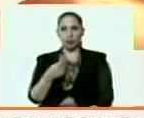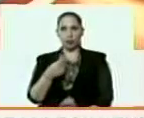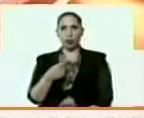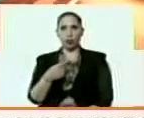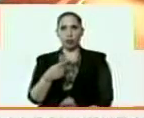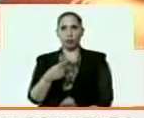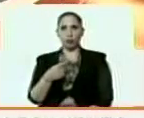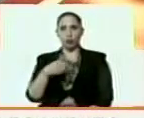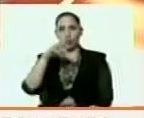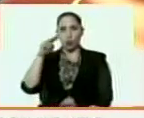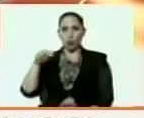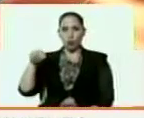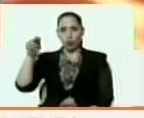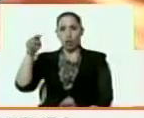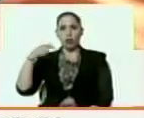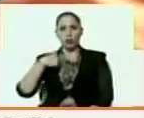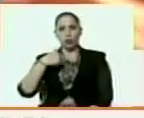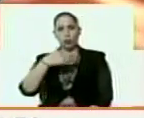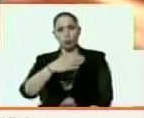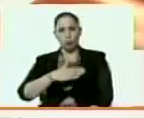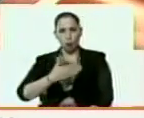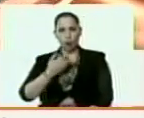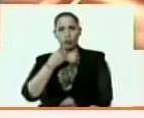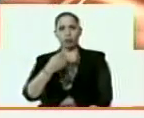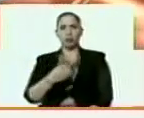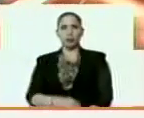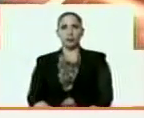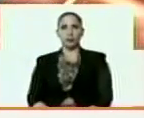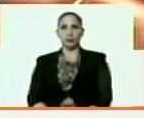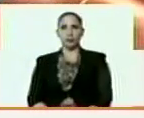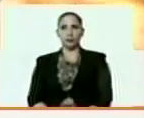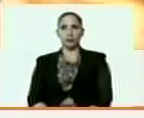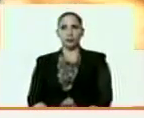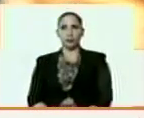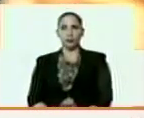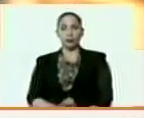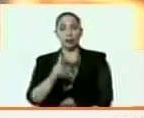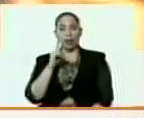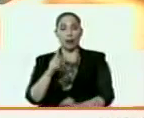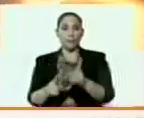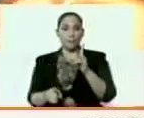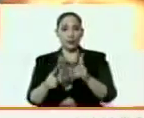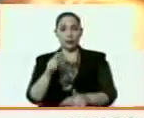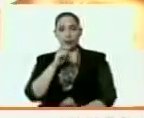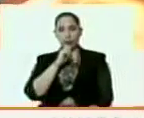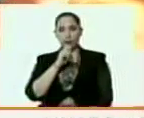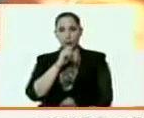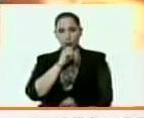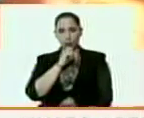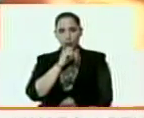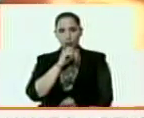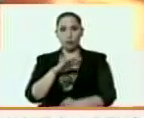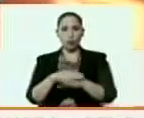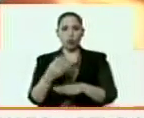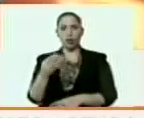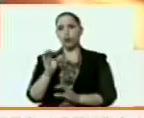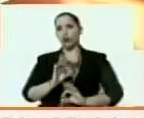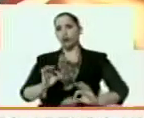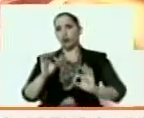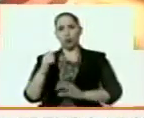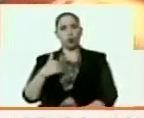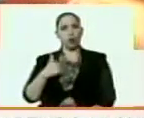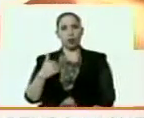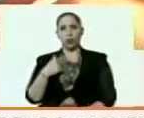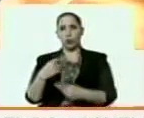de Noruega. Pero yo te puedo decir que a pesar de las dificultades, porque no es cualquier cosa lo que está